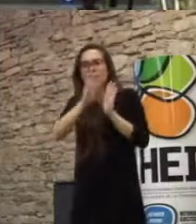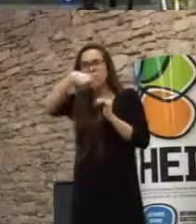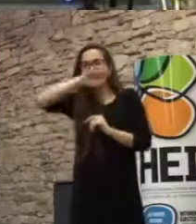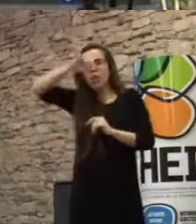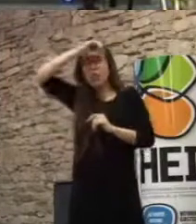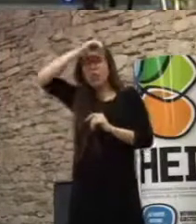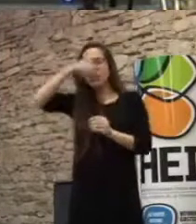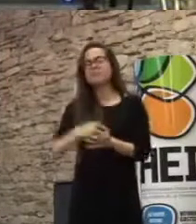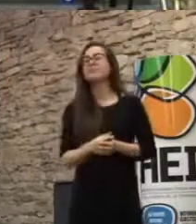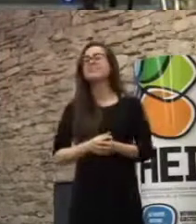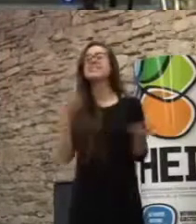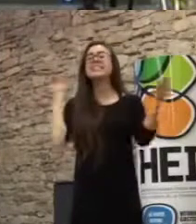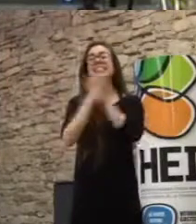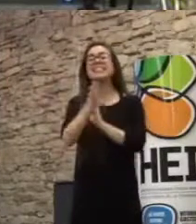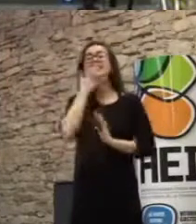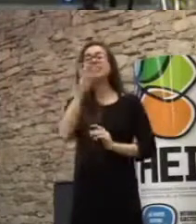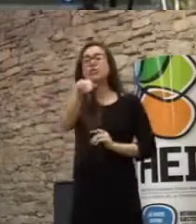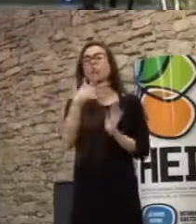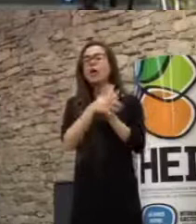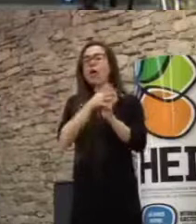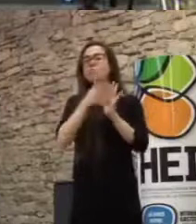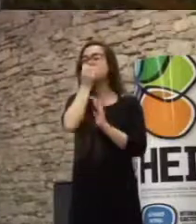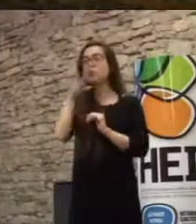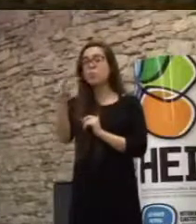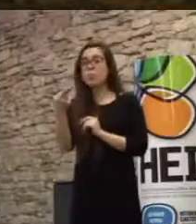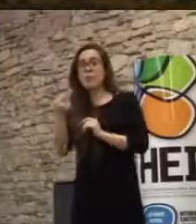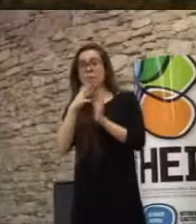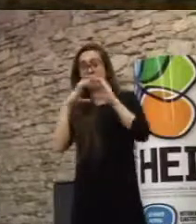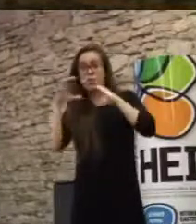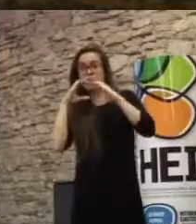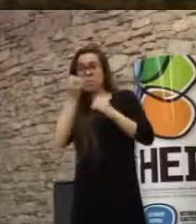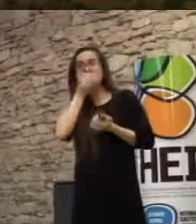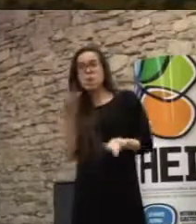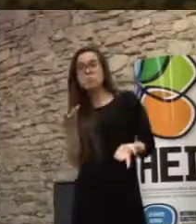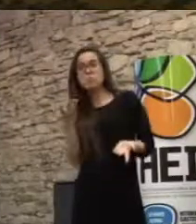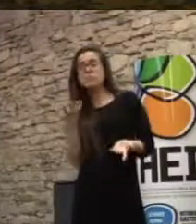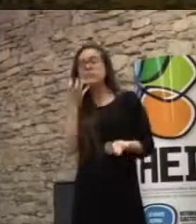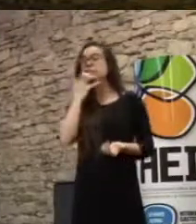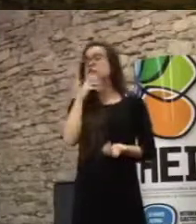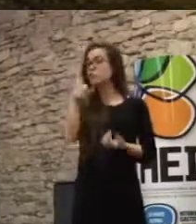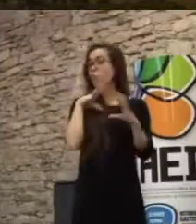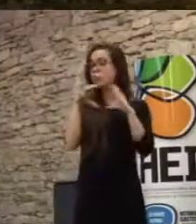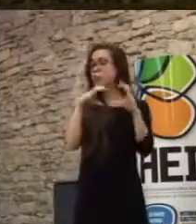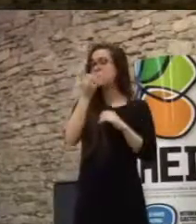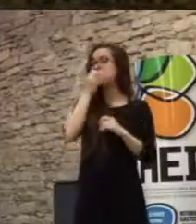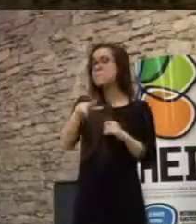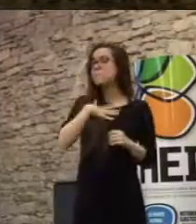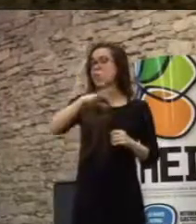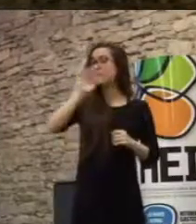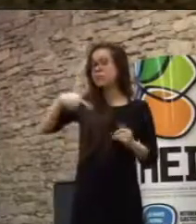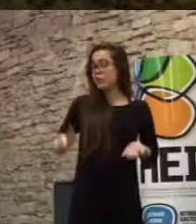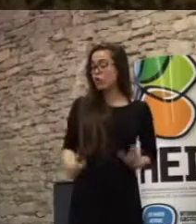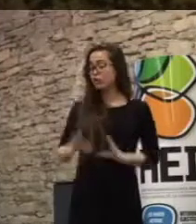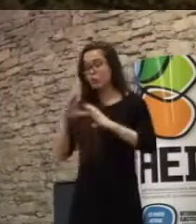y si tú hablas bien te puedes llevar bien con tu pareja si sabes comunicar bien y si tú sabes comunicar bien te puedes comunicar bien con tus